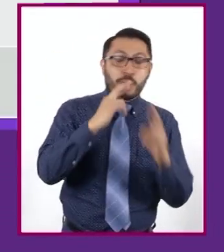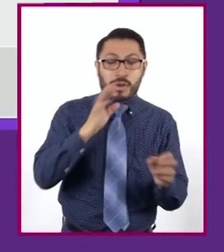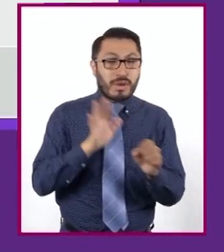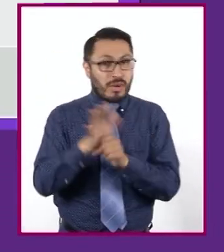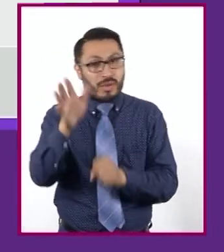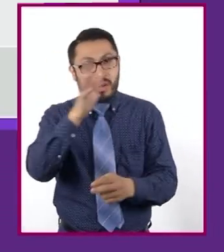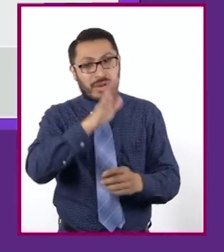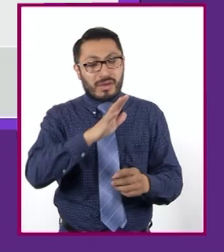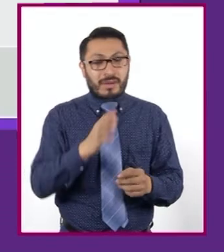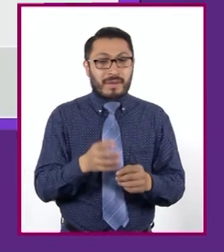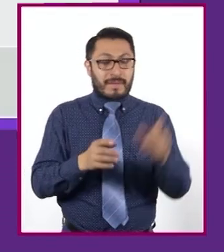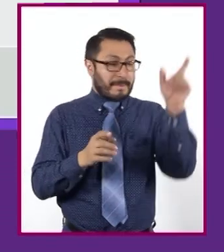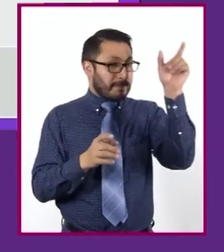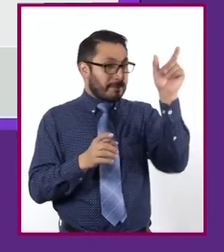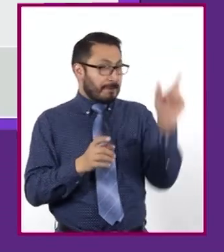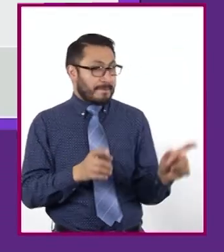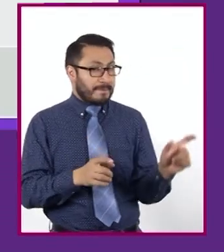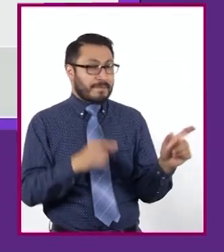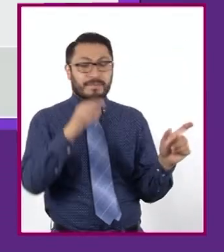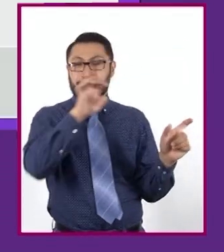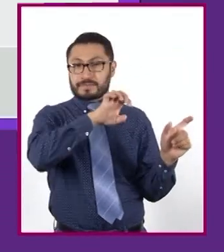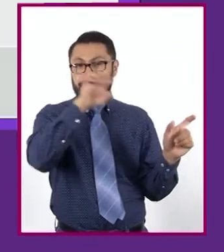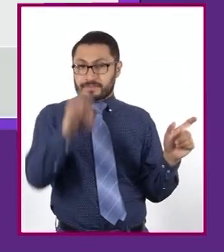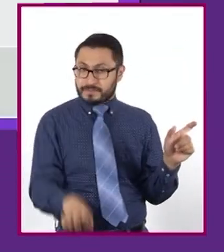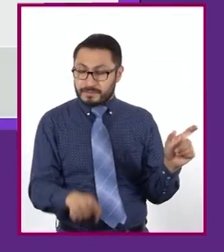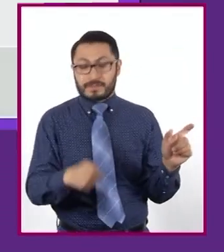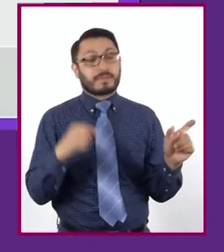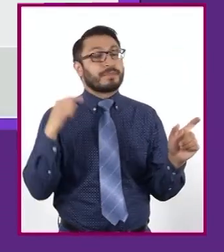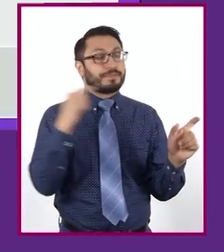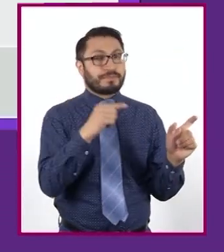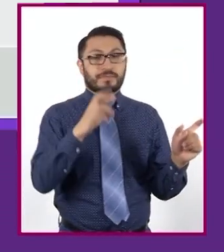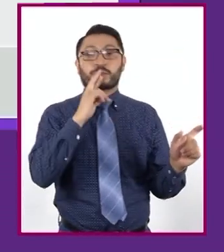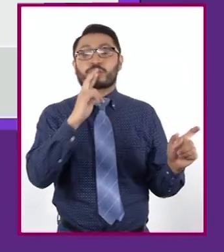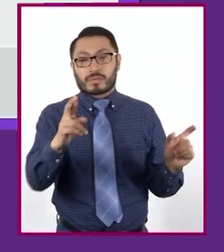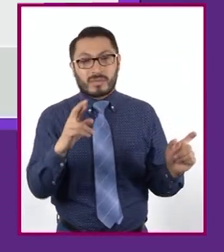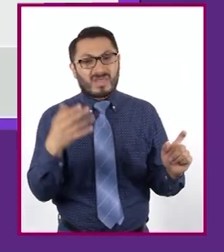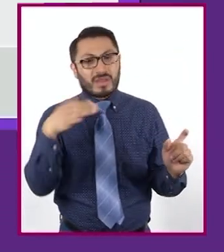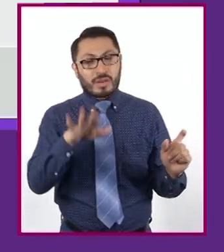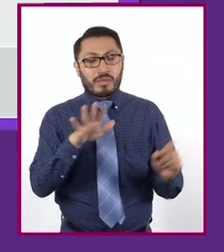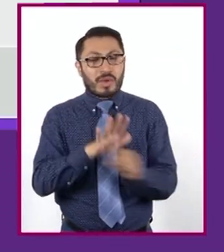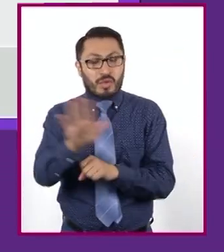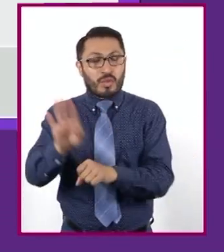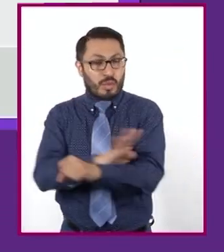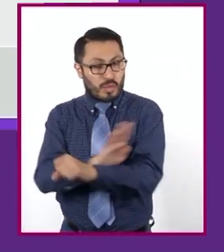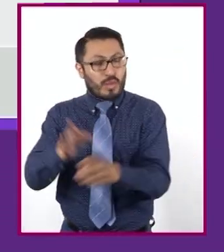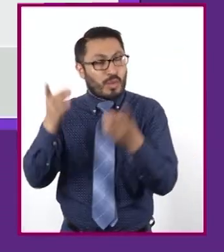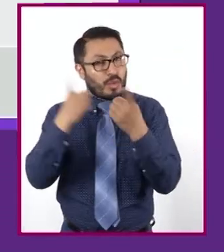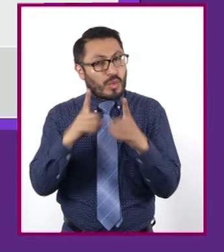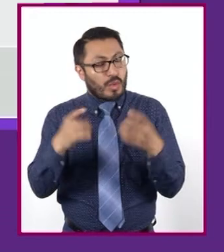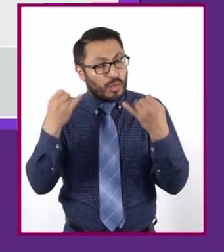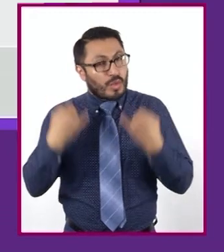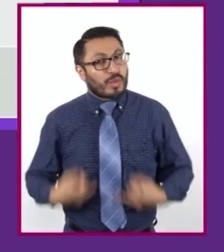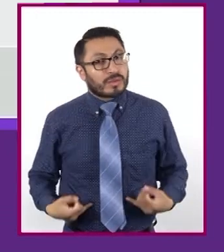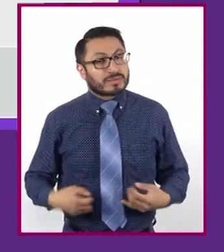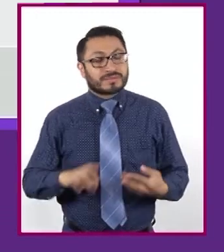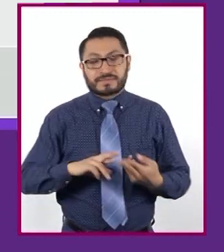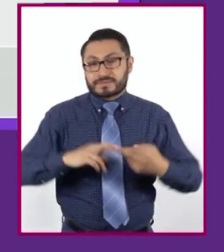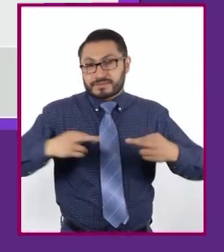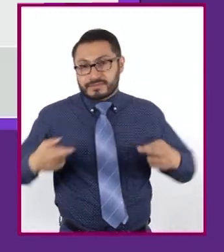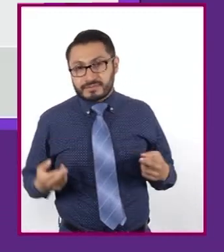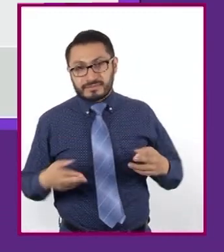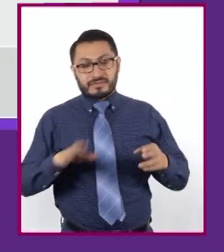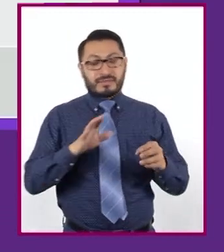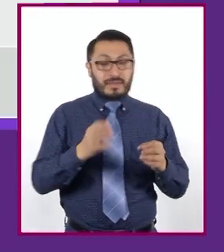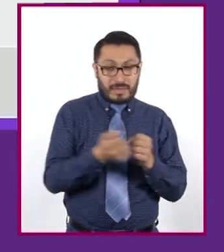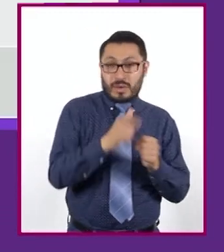factores de la primera columna. Por ejemplo, para responder sobre lo que favorece mi desarrollo integral relacionado con el